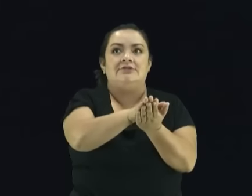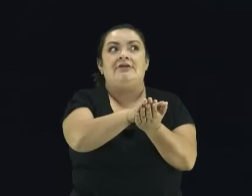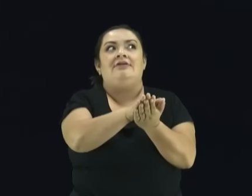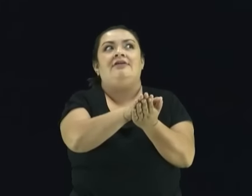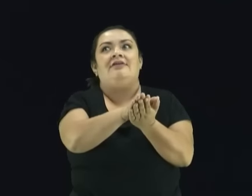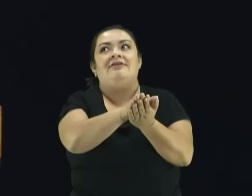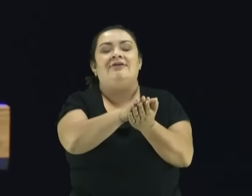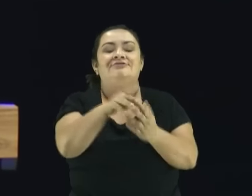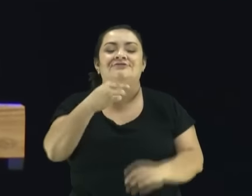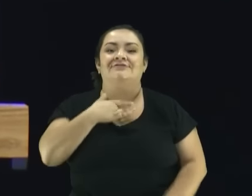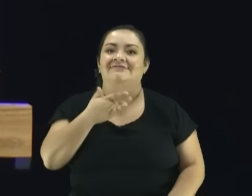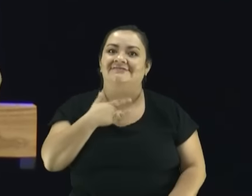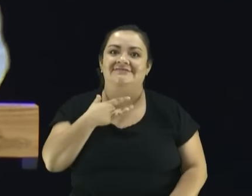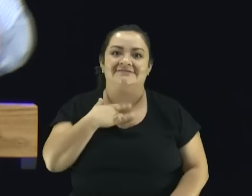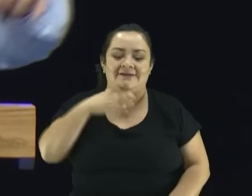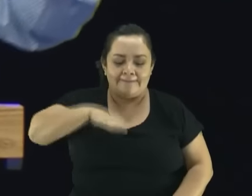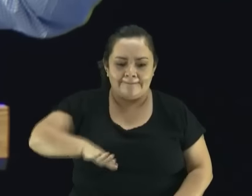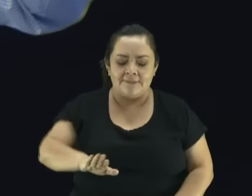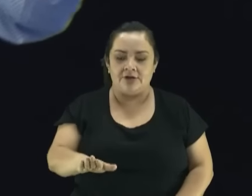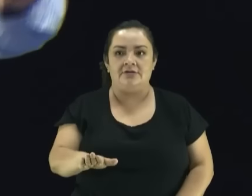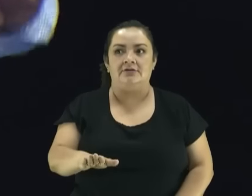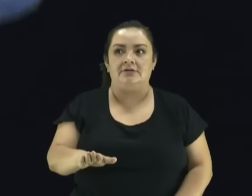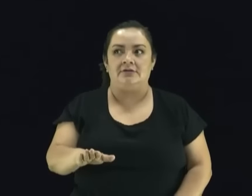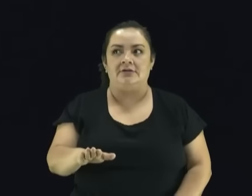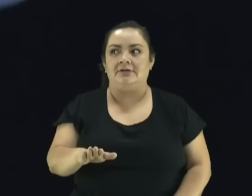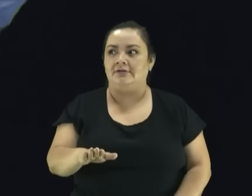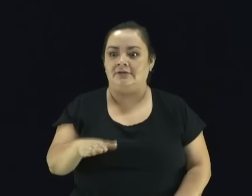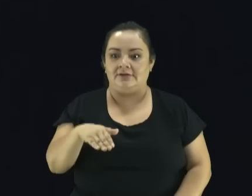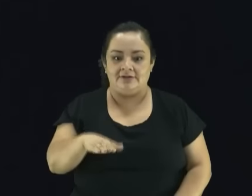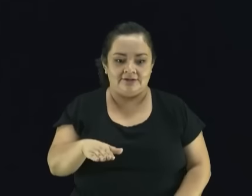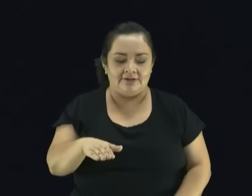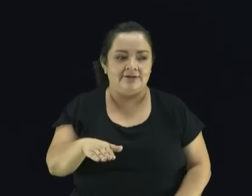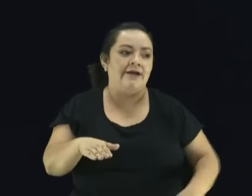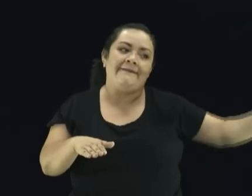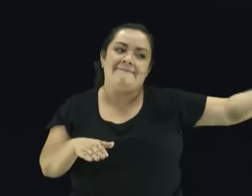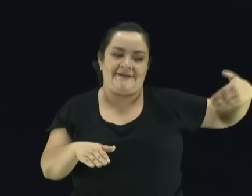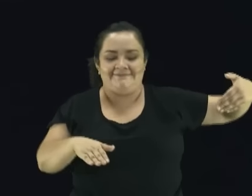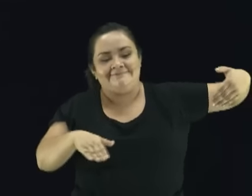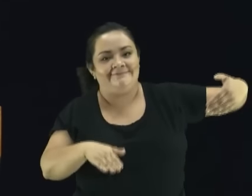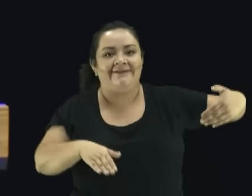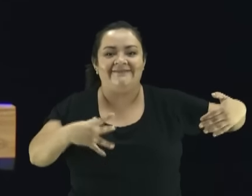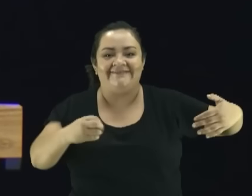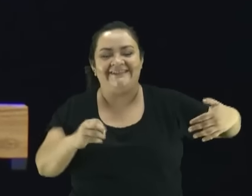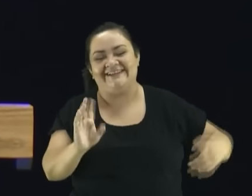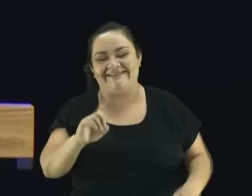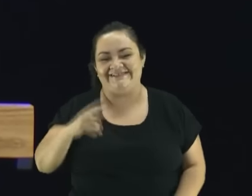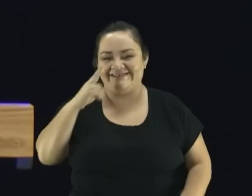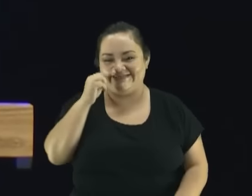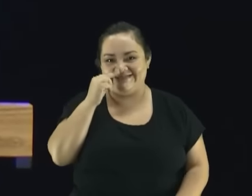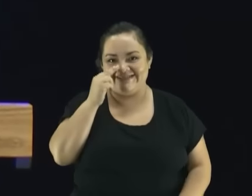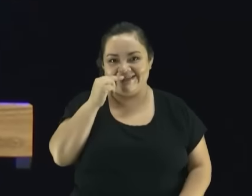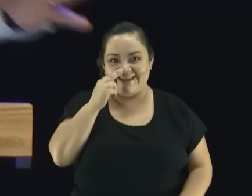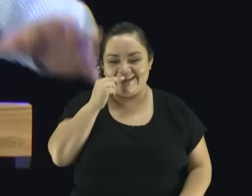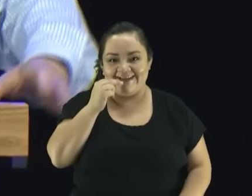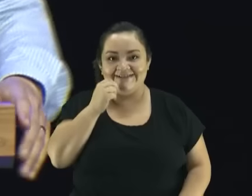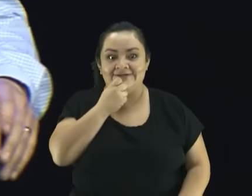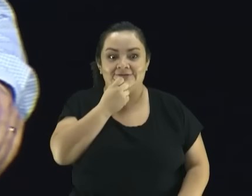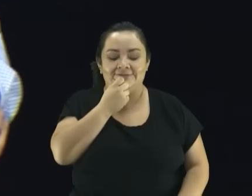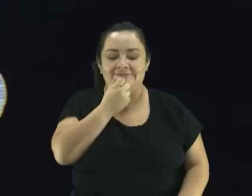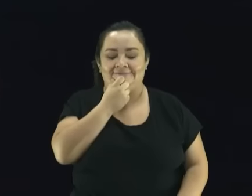hombre hermano me quedé con la plantilla y con la vieja vamos a la palabra del señor No hombre si es que me desee el